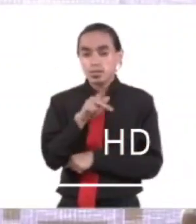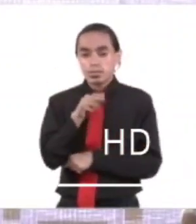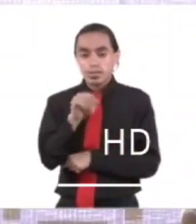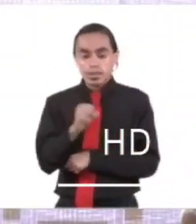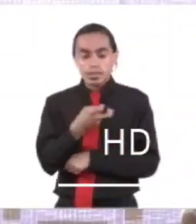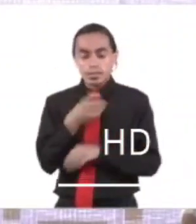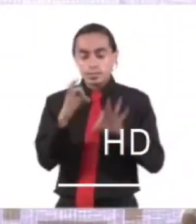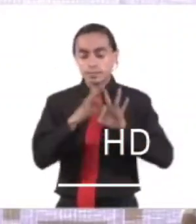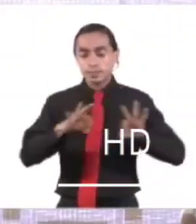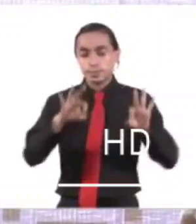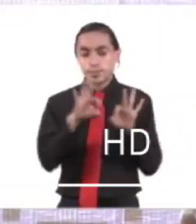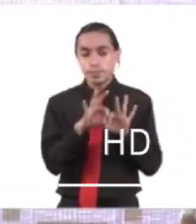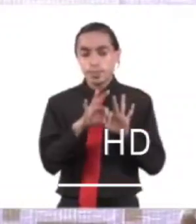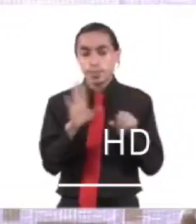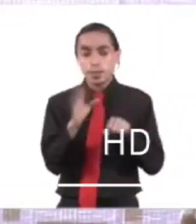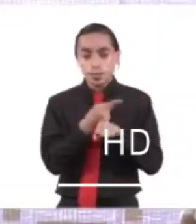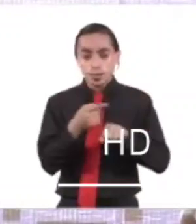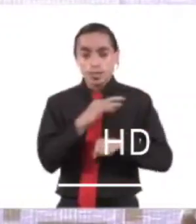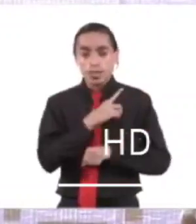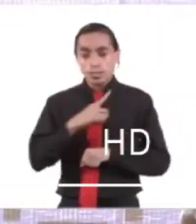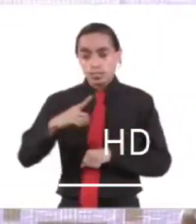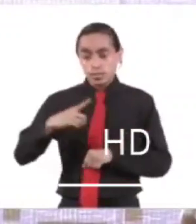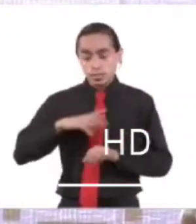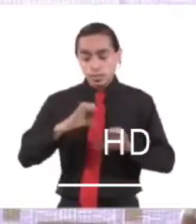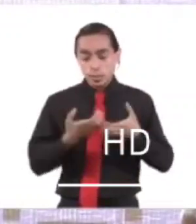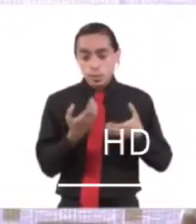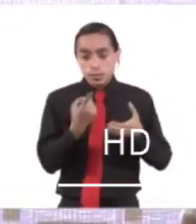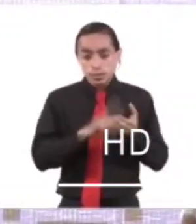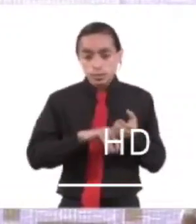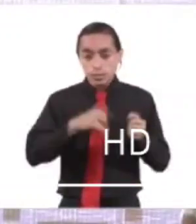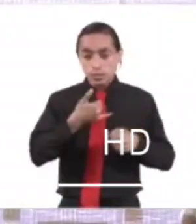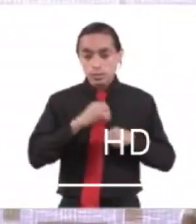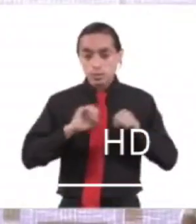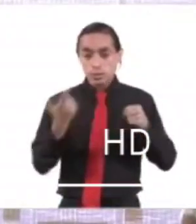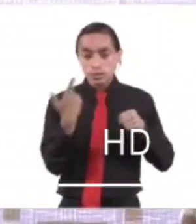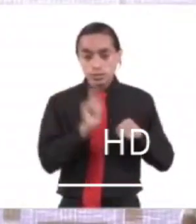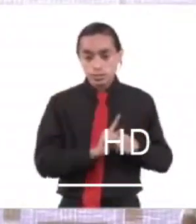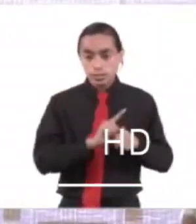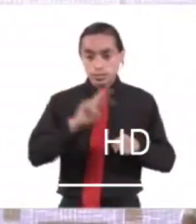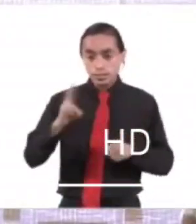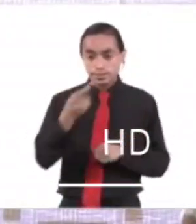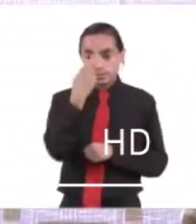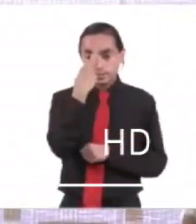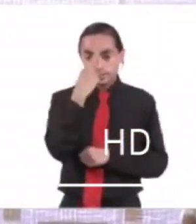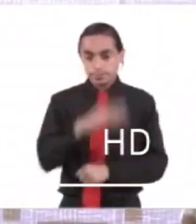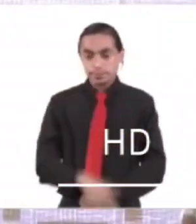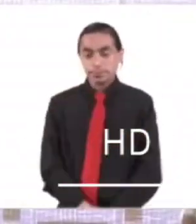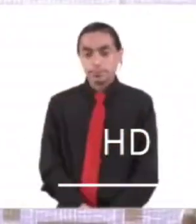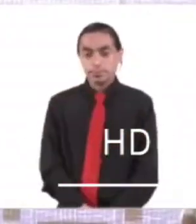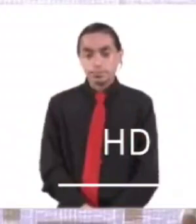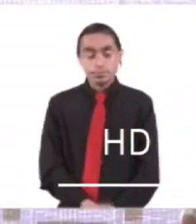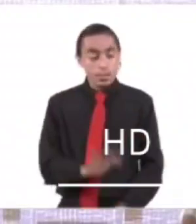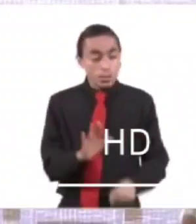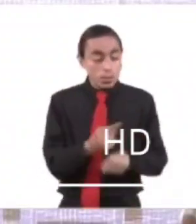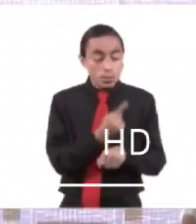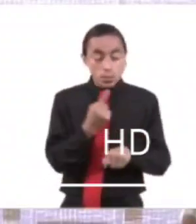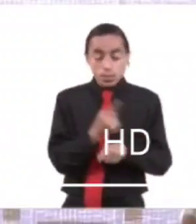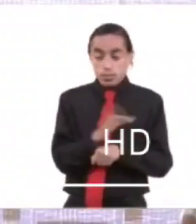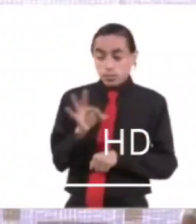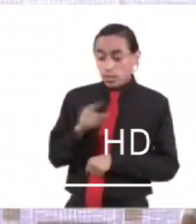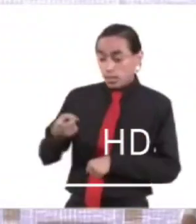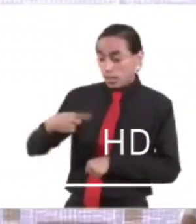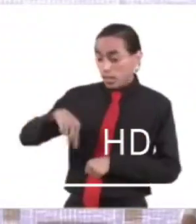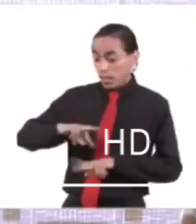esenciales, porque es nuestro deber comunitario y social recordarlas. Y dijo, porque sin el